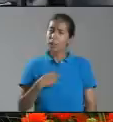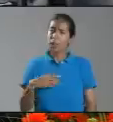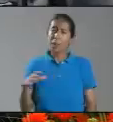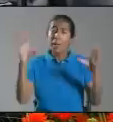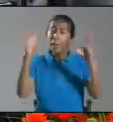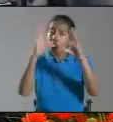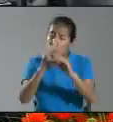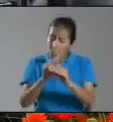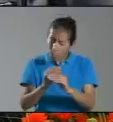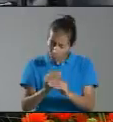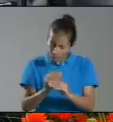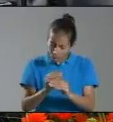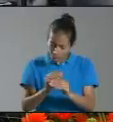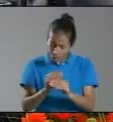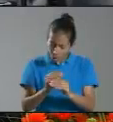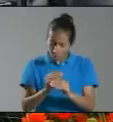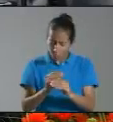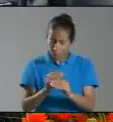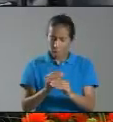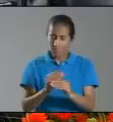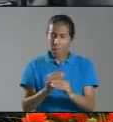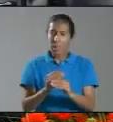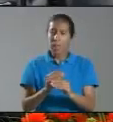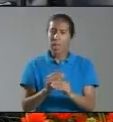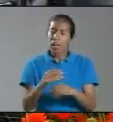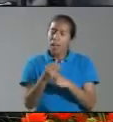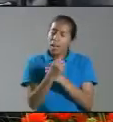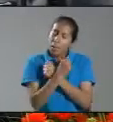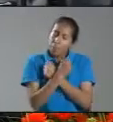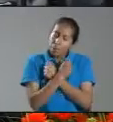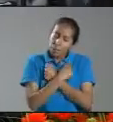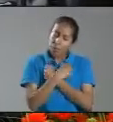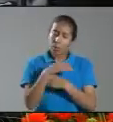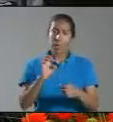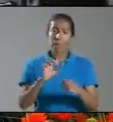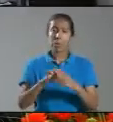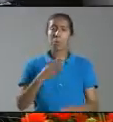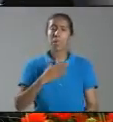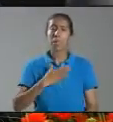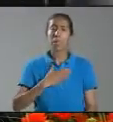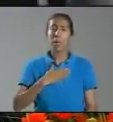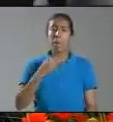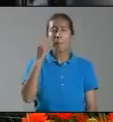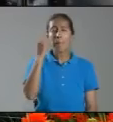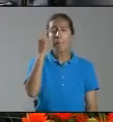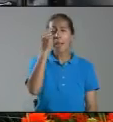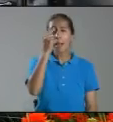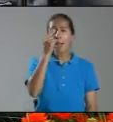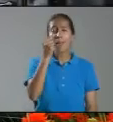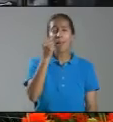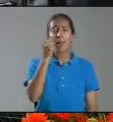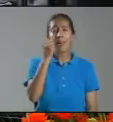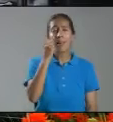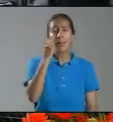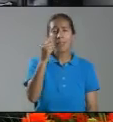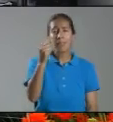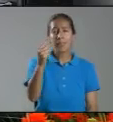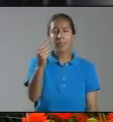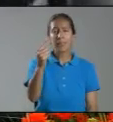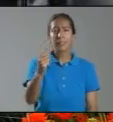si acaso se me nubla la pasión en mi mirada,